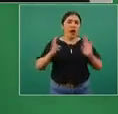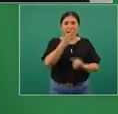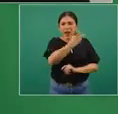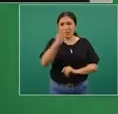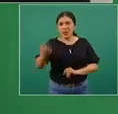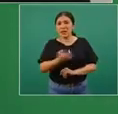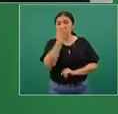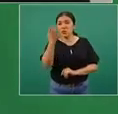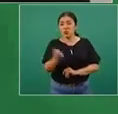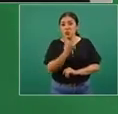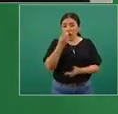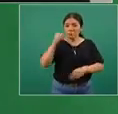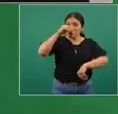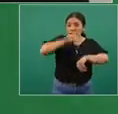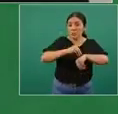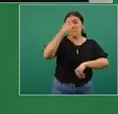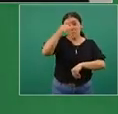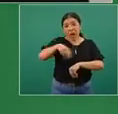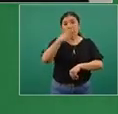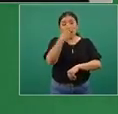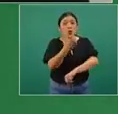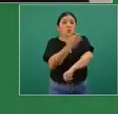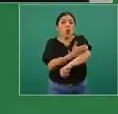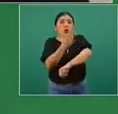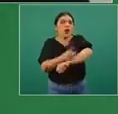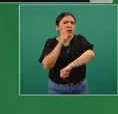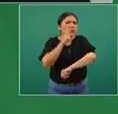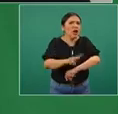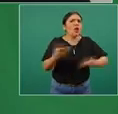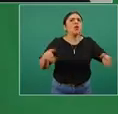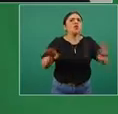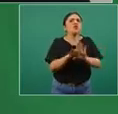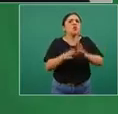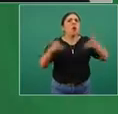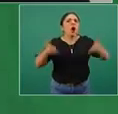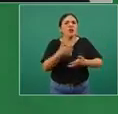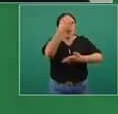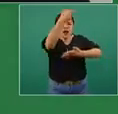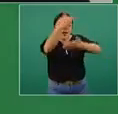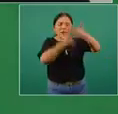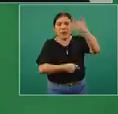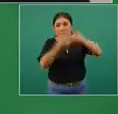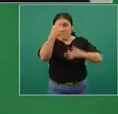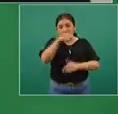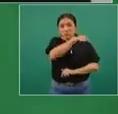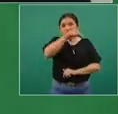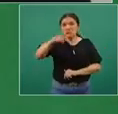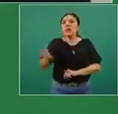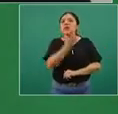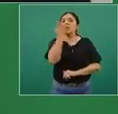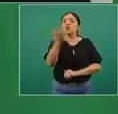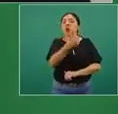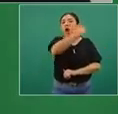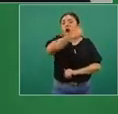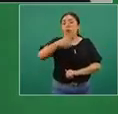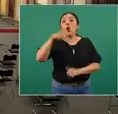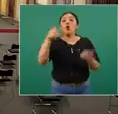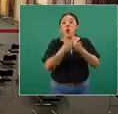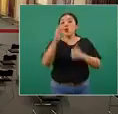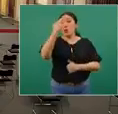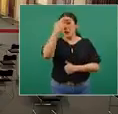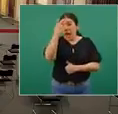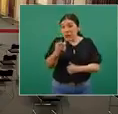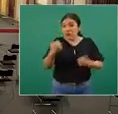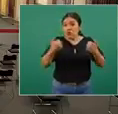estas instituciones, para que coordinen y vean cómo están elaboradas las listas correspondientes, recordando que esto de